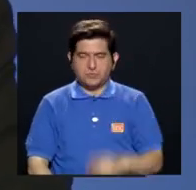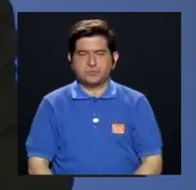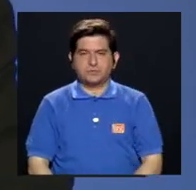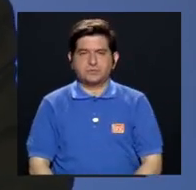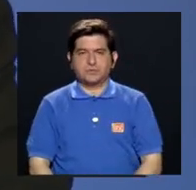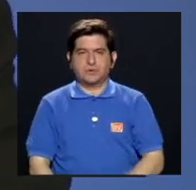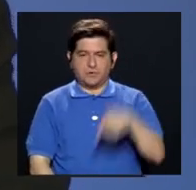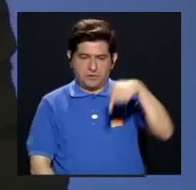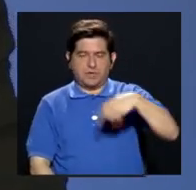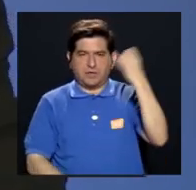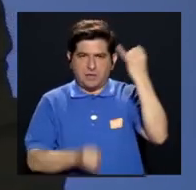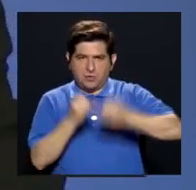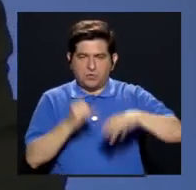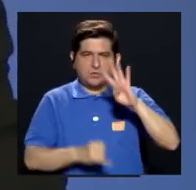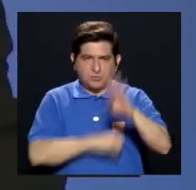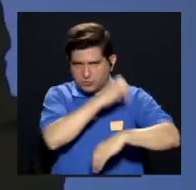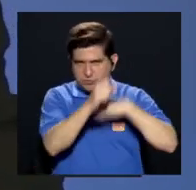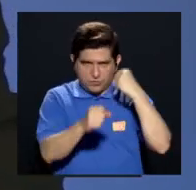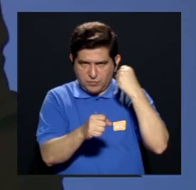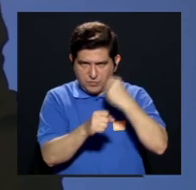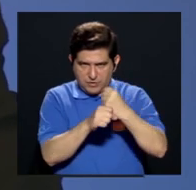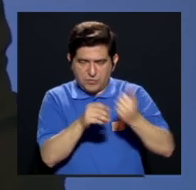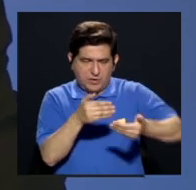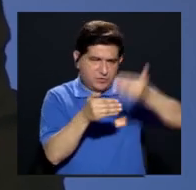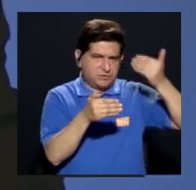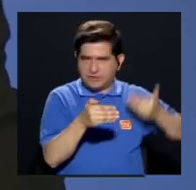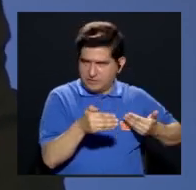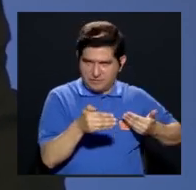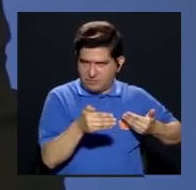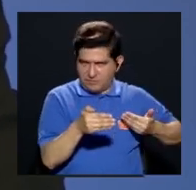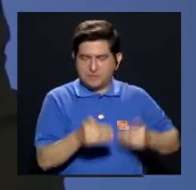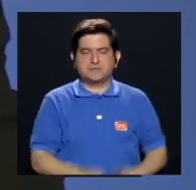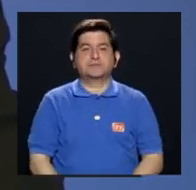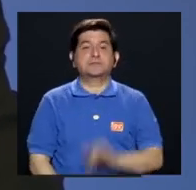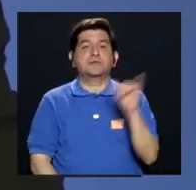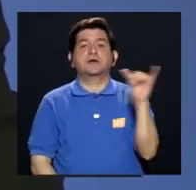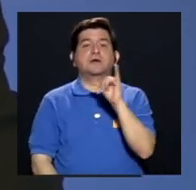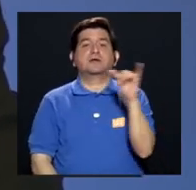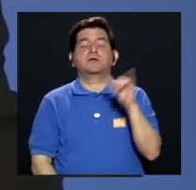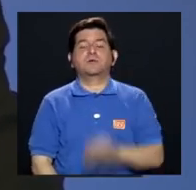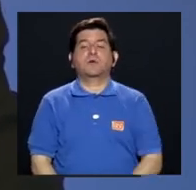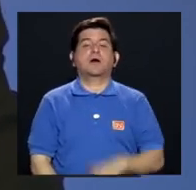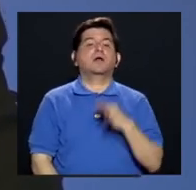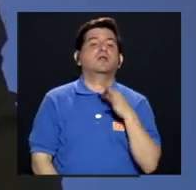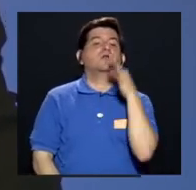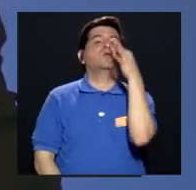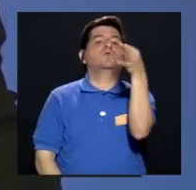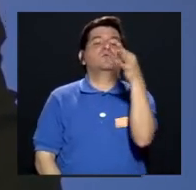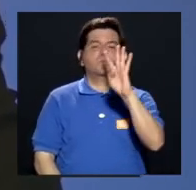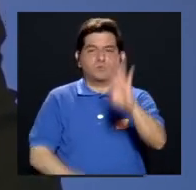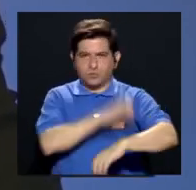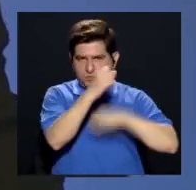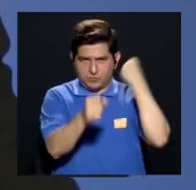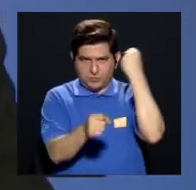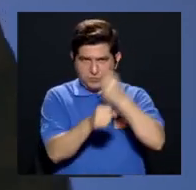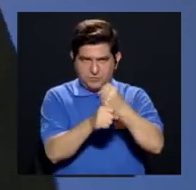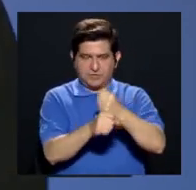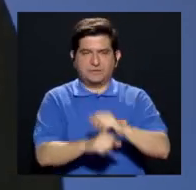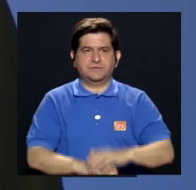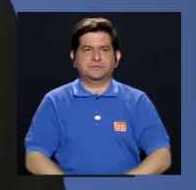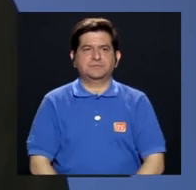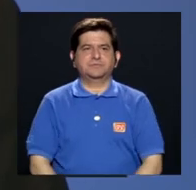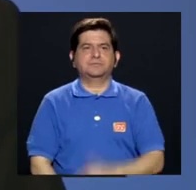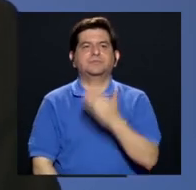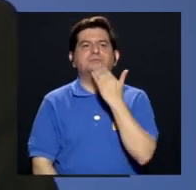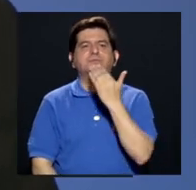últimos 4 años pasados, sino también en los próximos 4 años. Muchas gracias